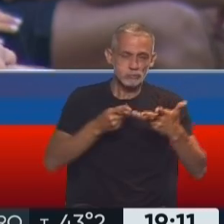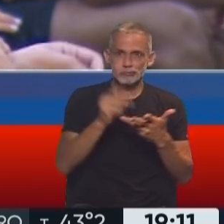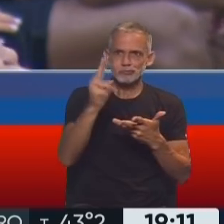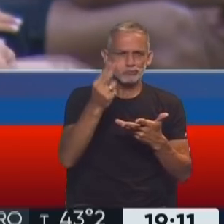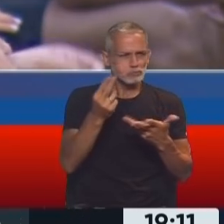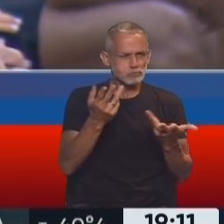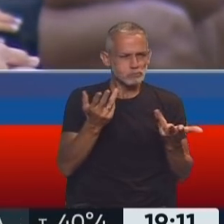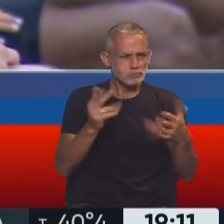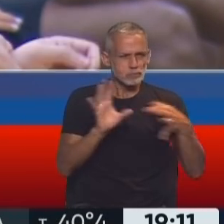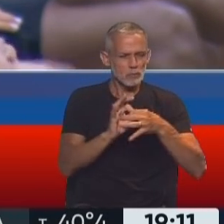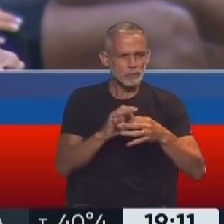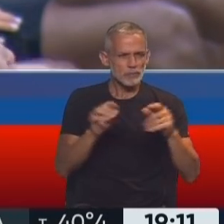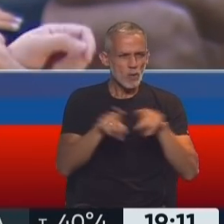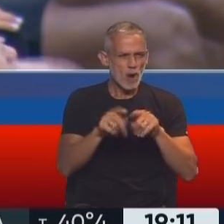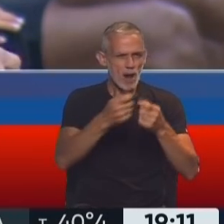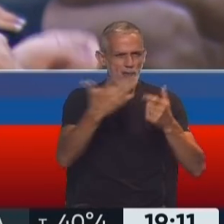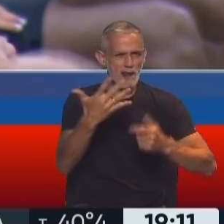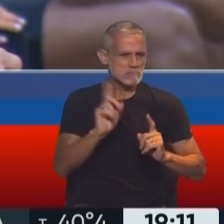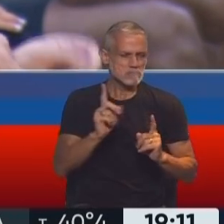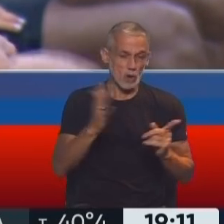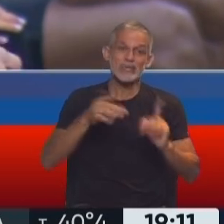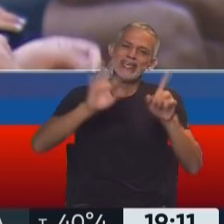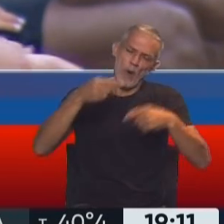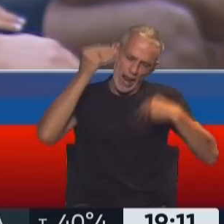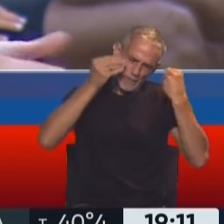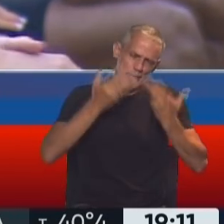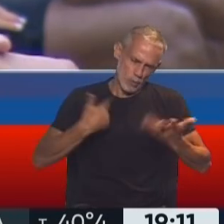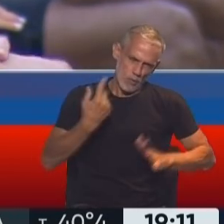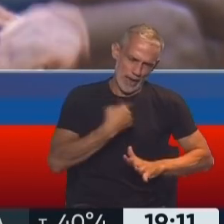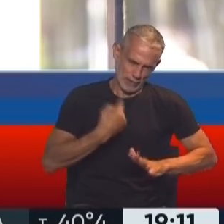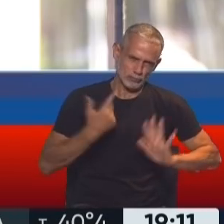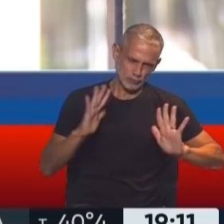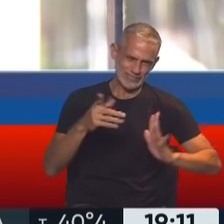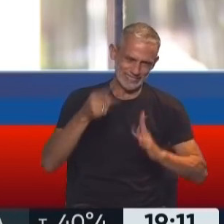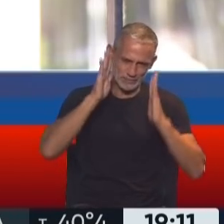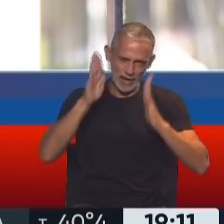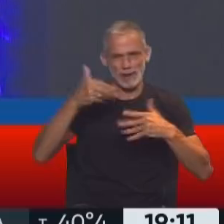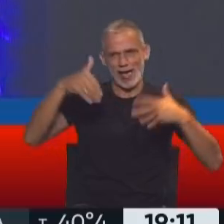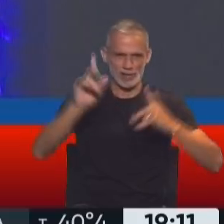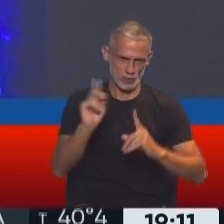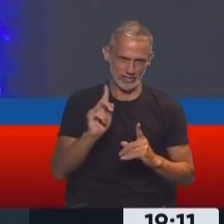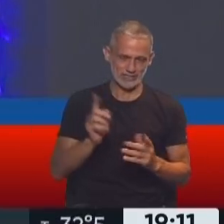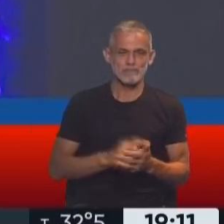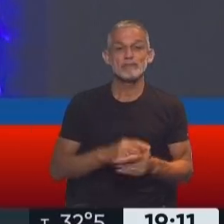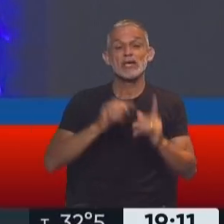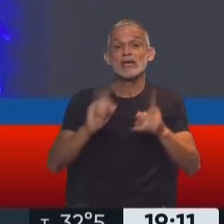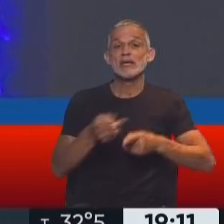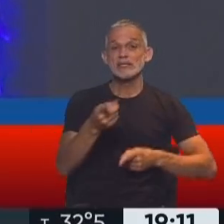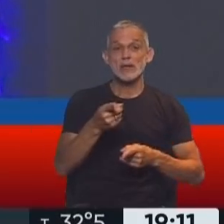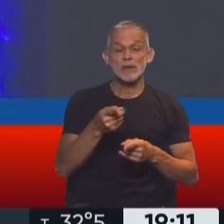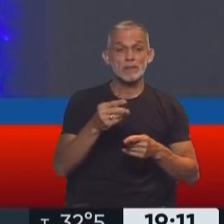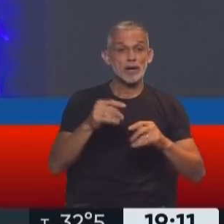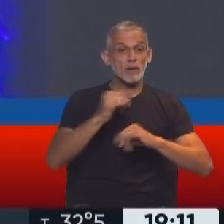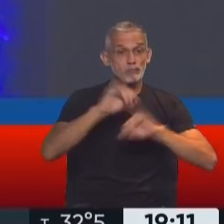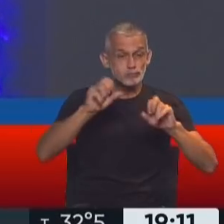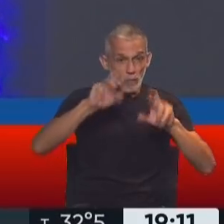alta. Doctor, igualmente es preocupante. Obvio. Esa es para atender. Doctor, por otra parte, sigue su curso la campaña